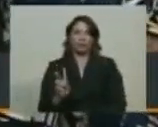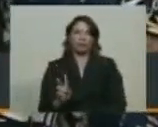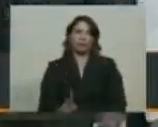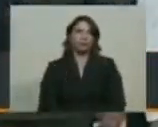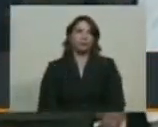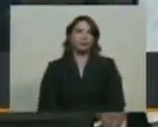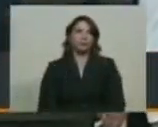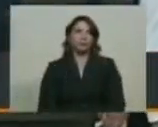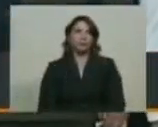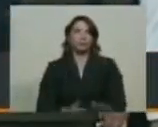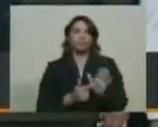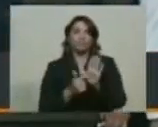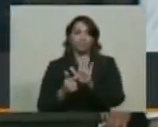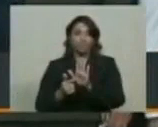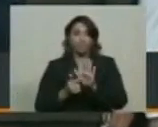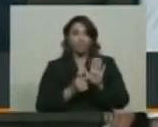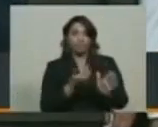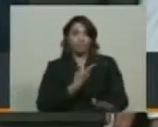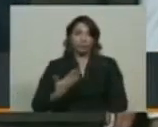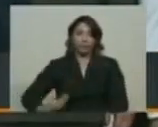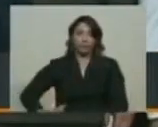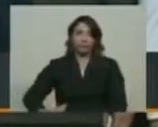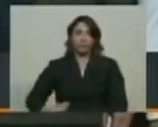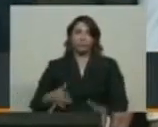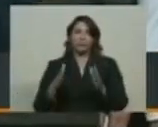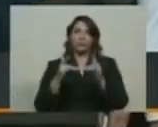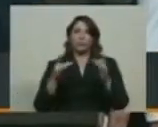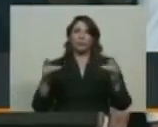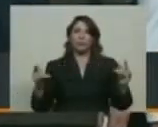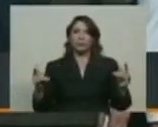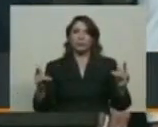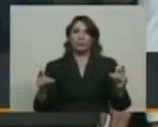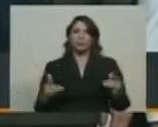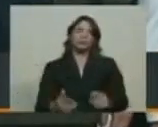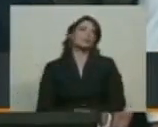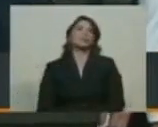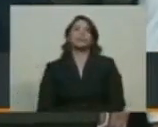Ponía de ejemplo el presidente Donald Trump a Panamá y a Granada.